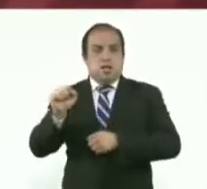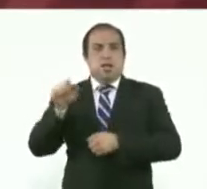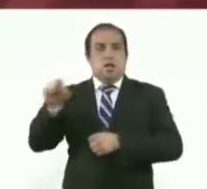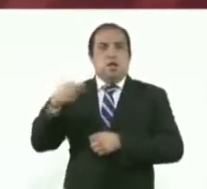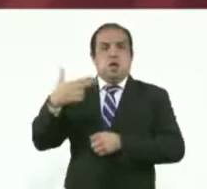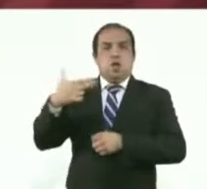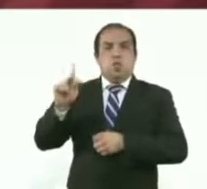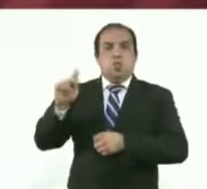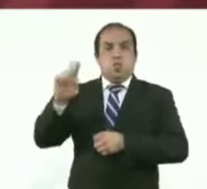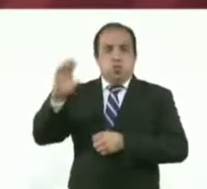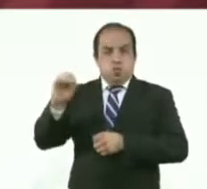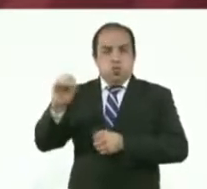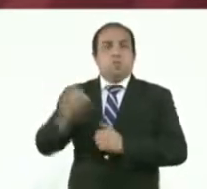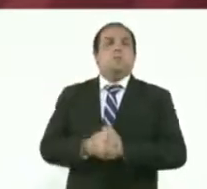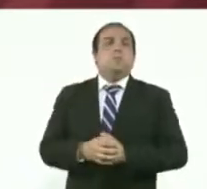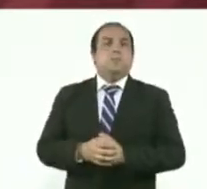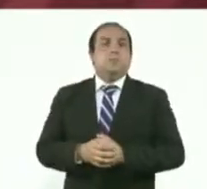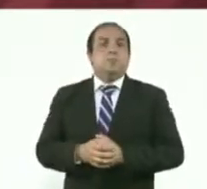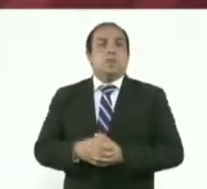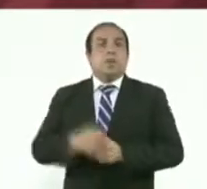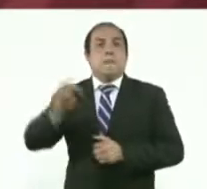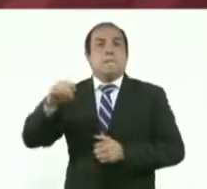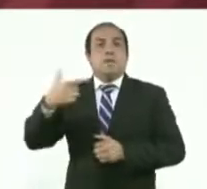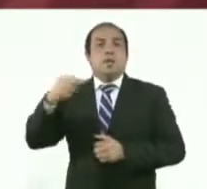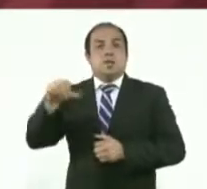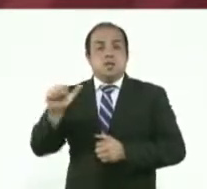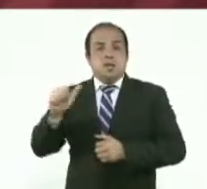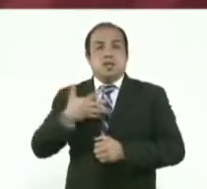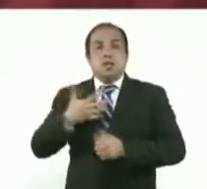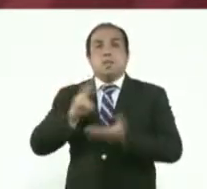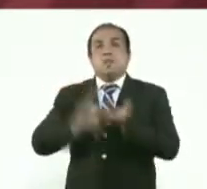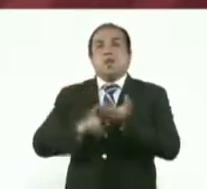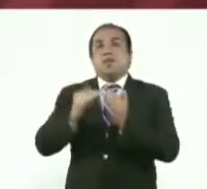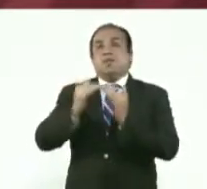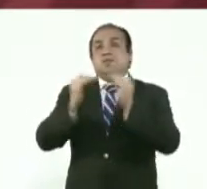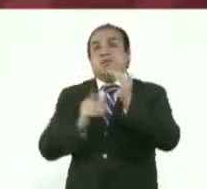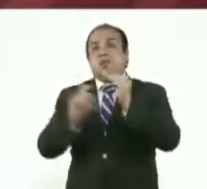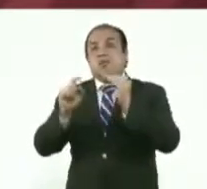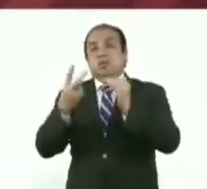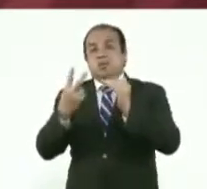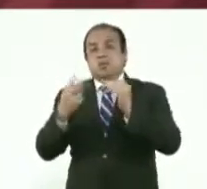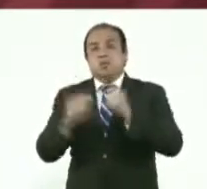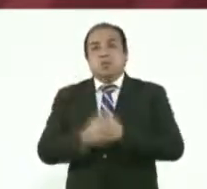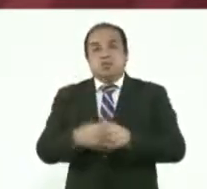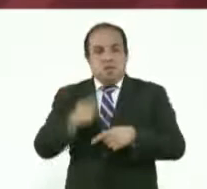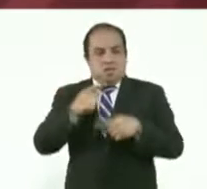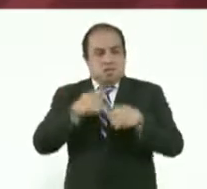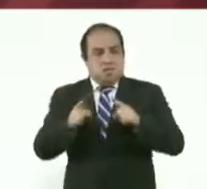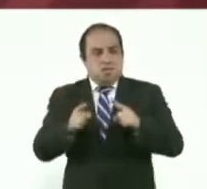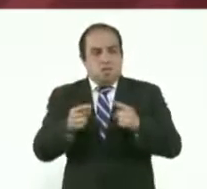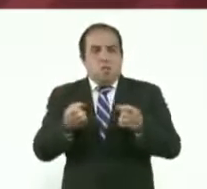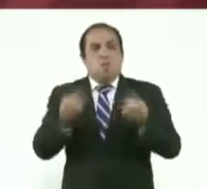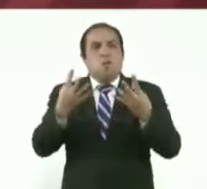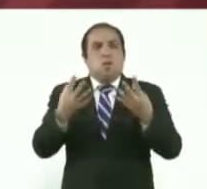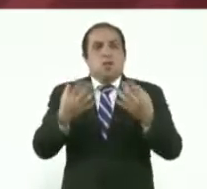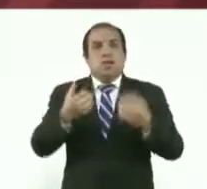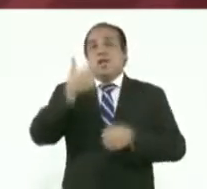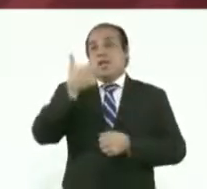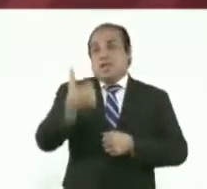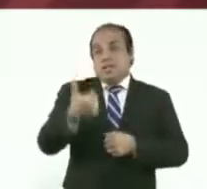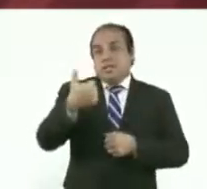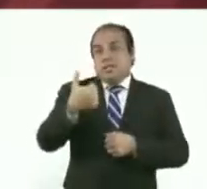Huipulco, la Magna estaba en menos de 22. Imagínense la diferencia, 6 pesos de